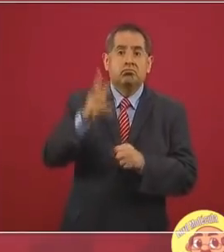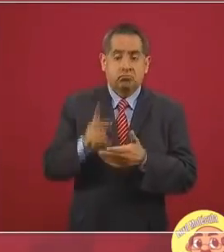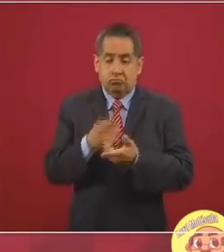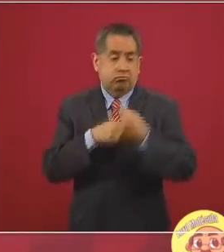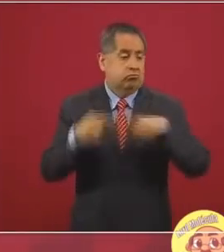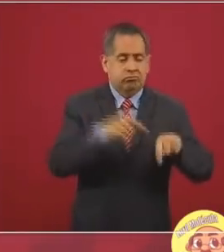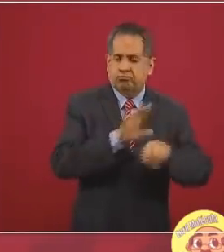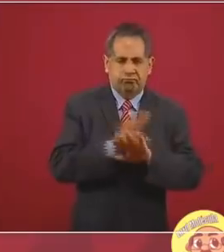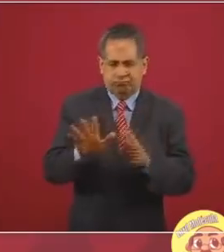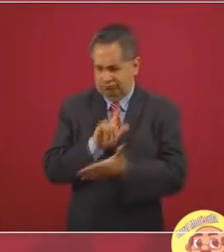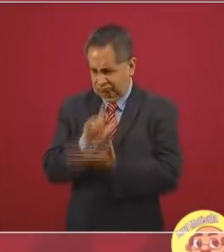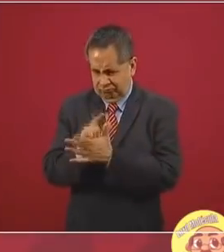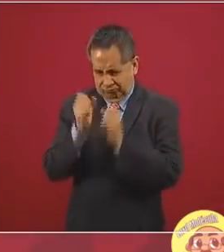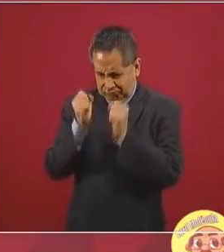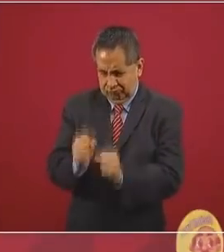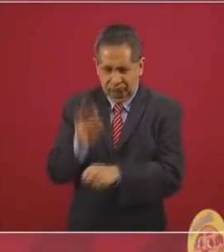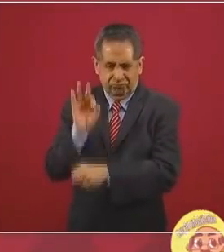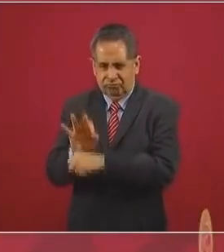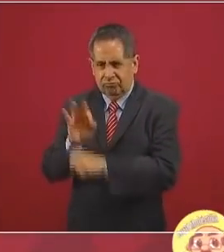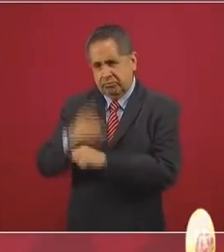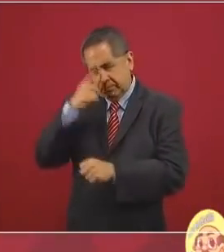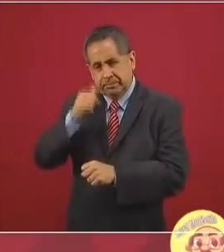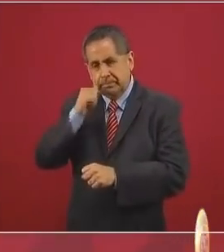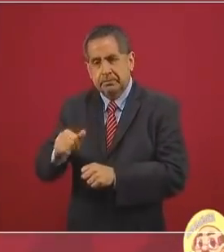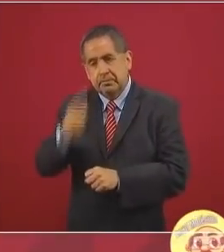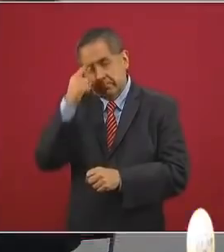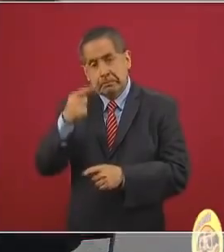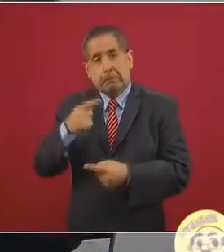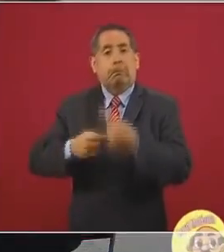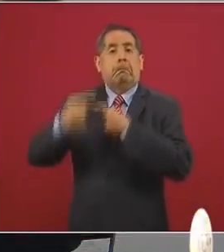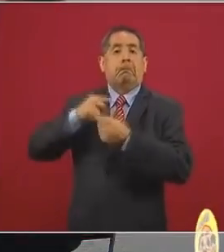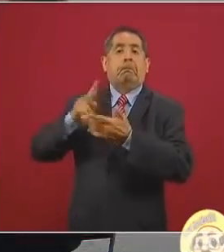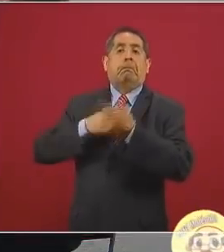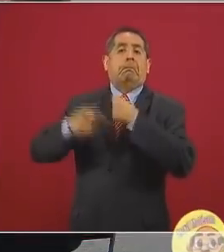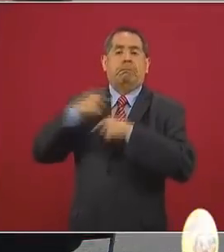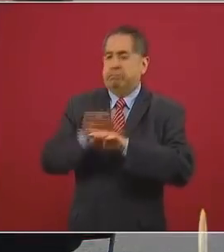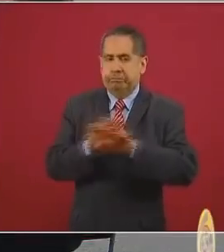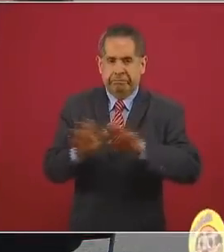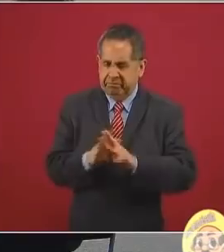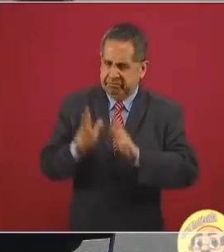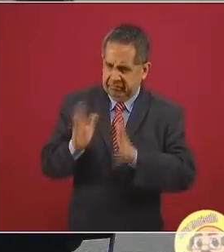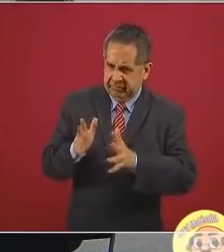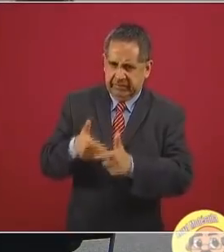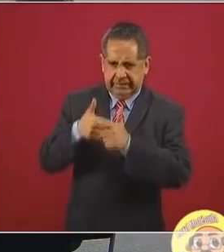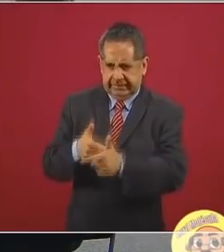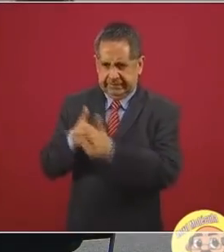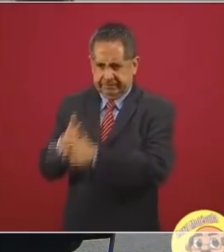para que no se dé marcha atrás, que podamos